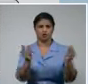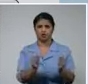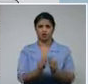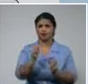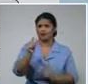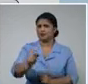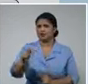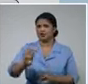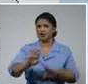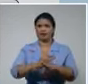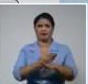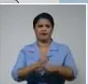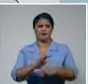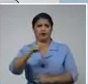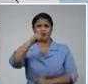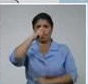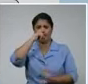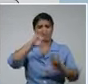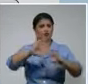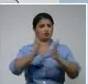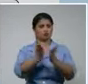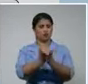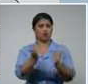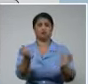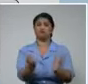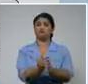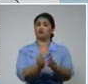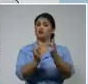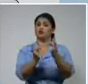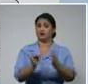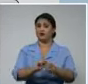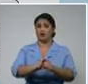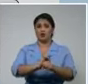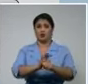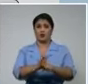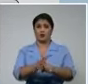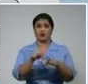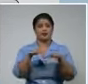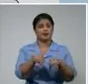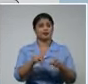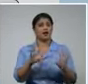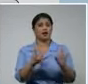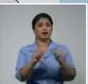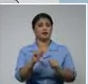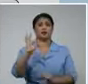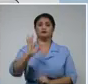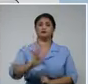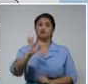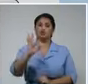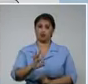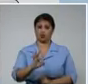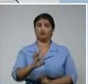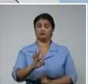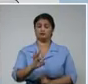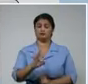diagnosticado con la COVID-19. Eso da una positividad acumulada de